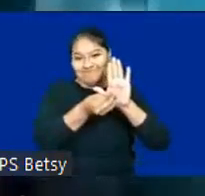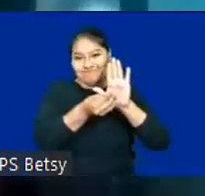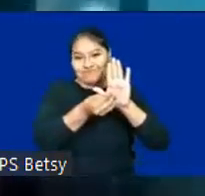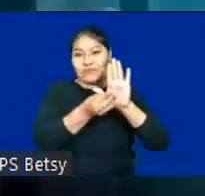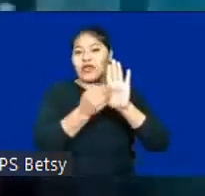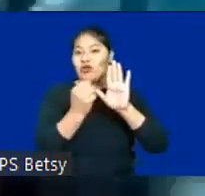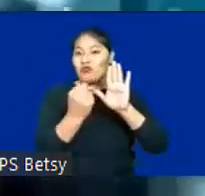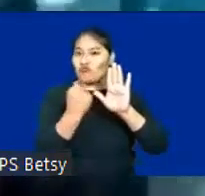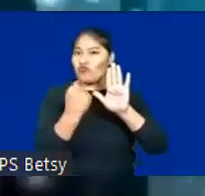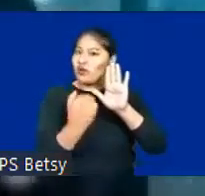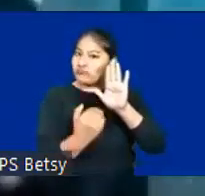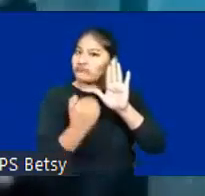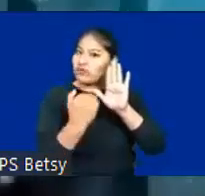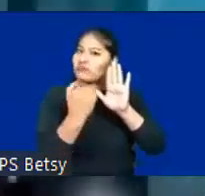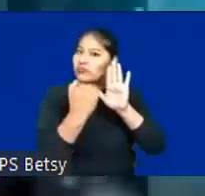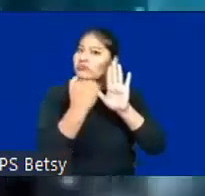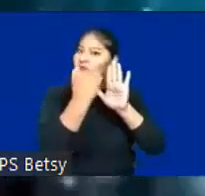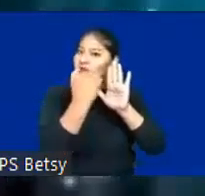ejemplo,